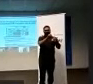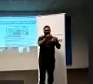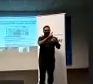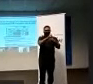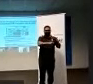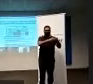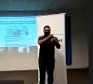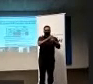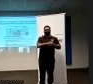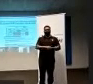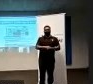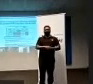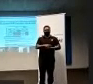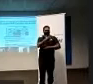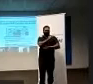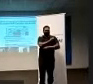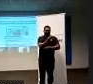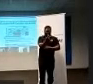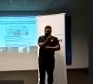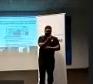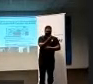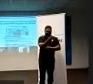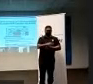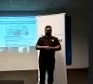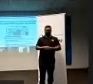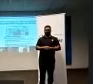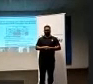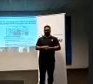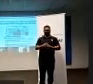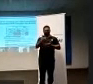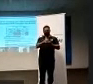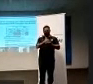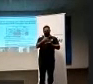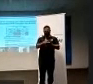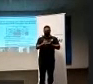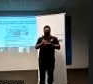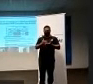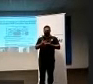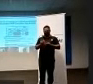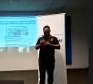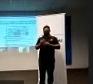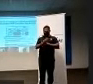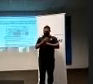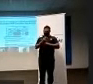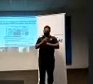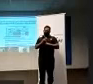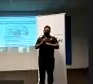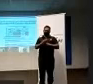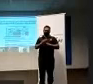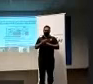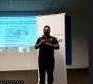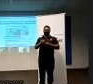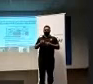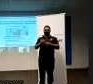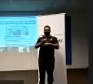2%, en el grupo de 12 a 15 años, después de la primera dosis, 1%, después de la segunda dosis, 3%, y en el grupo de